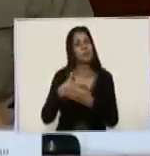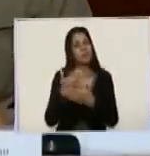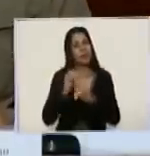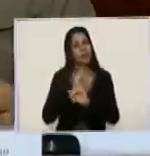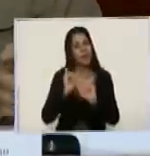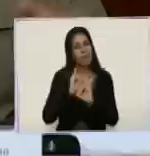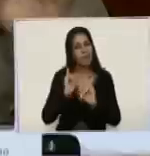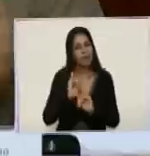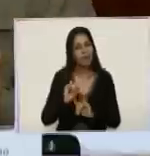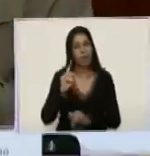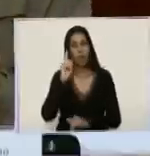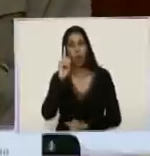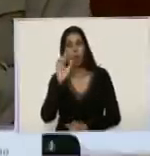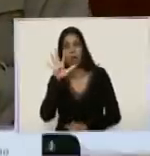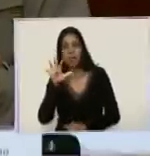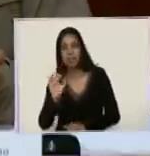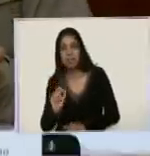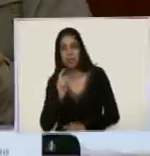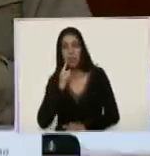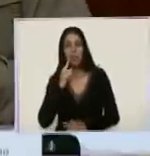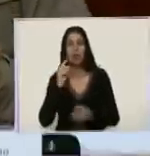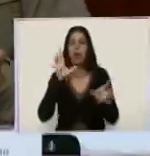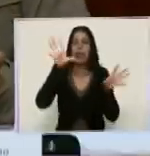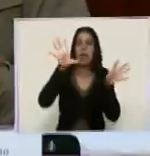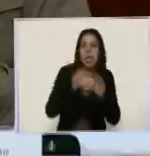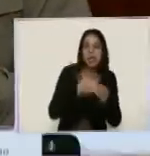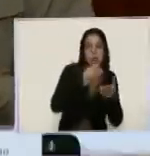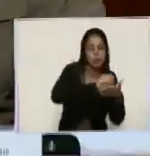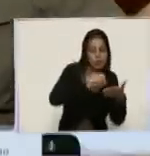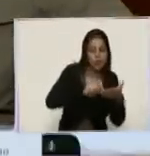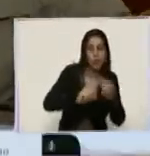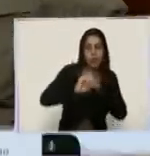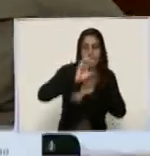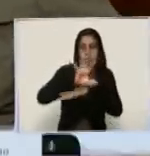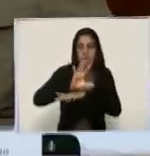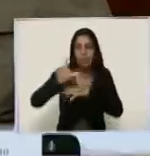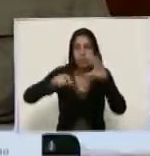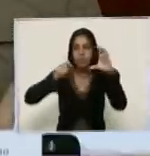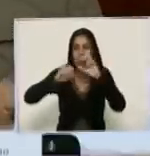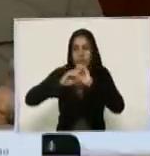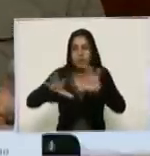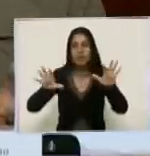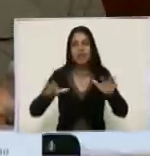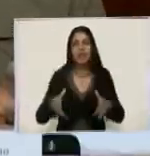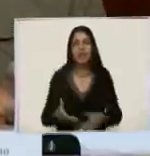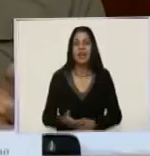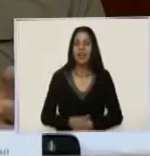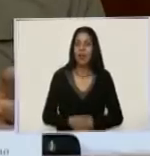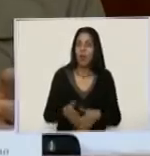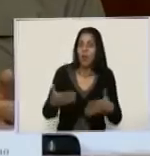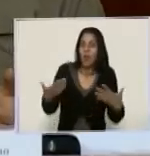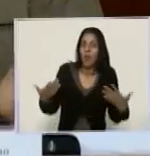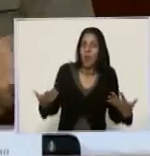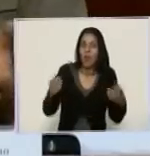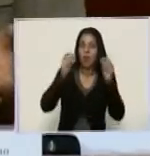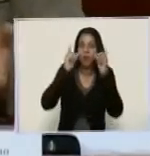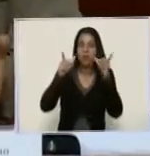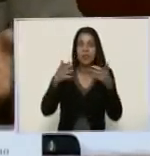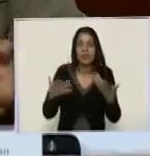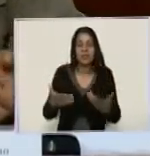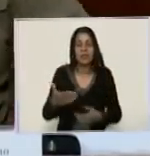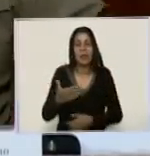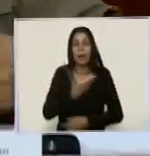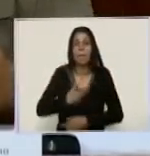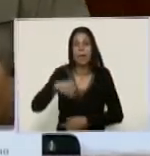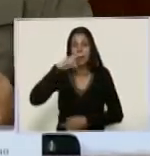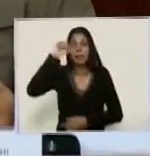la 1 y 5 el tipo está mandando resumen del programa con el mazo dando. Y yo digo, ¿dónde? ¿Cuándo? ¿Ah? Y Nicolás termina de hablar